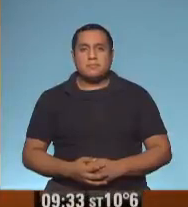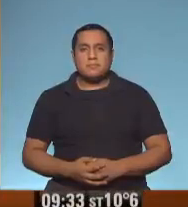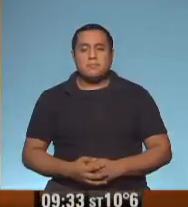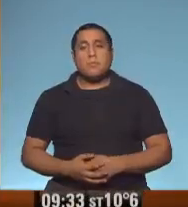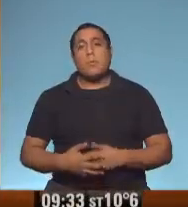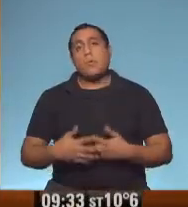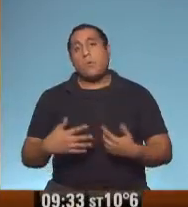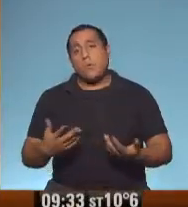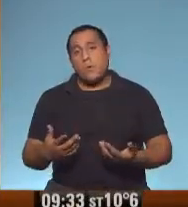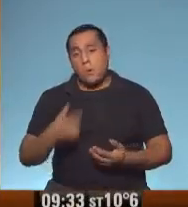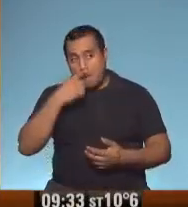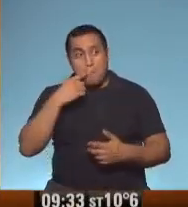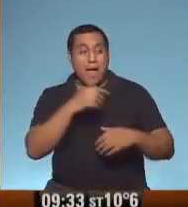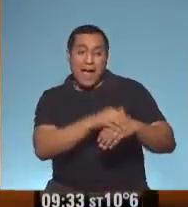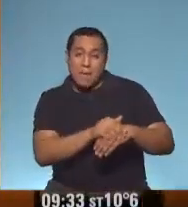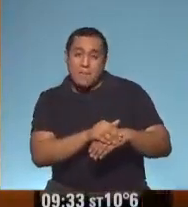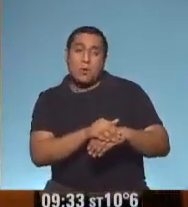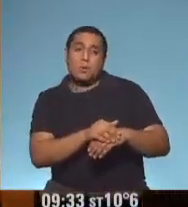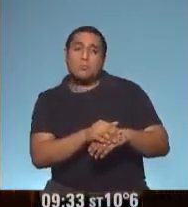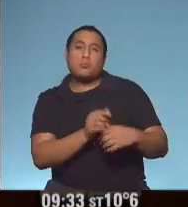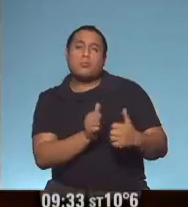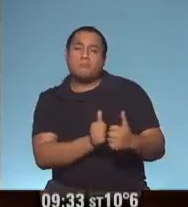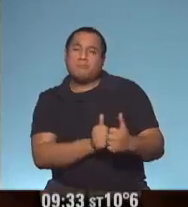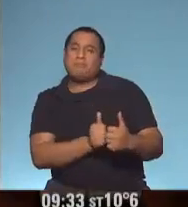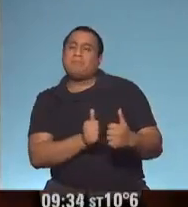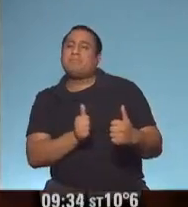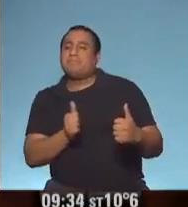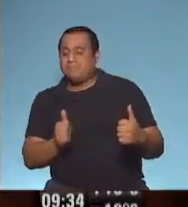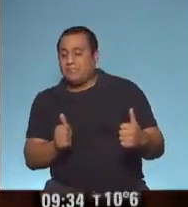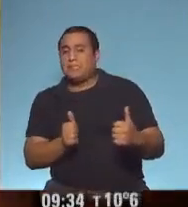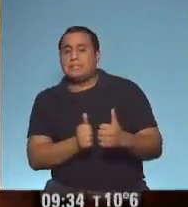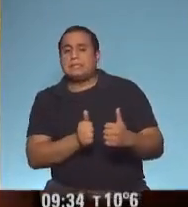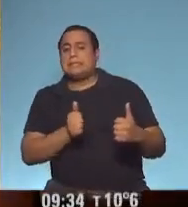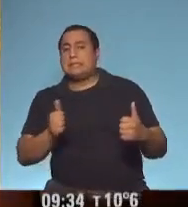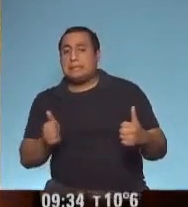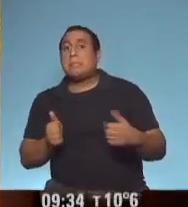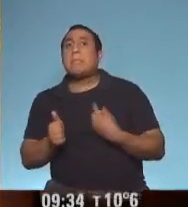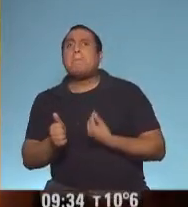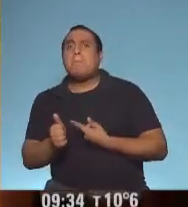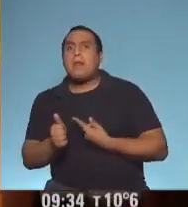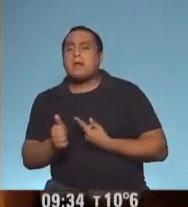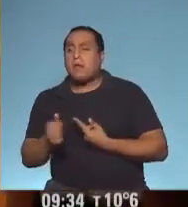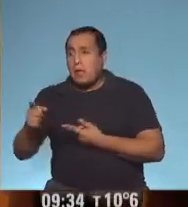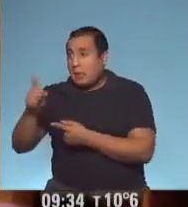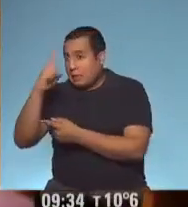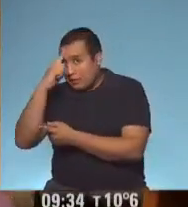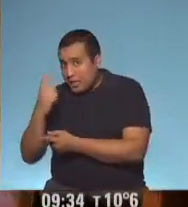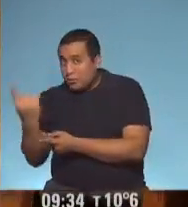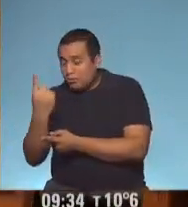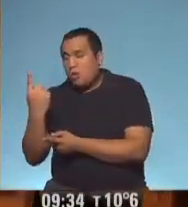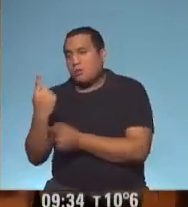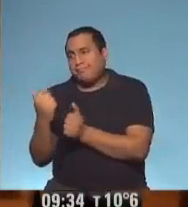O se alejan un poco de sus amigos para poder animar a alguien que está triste y